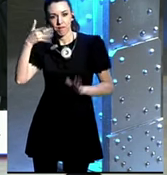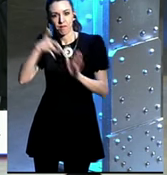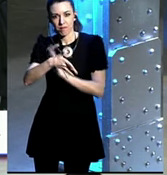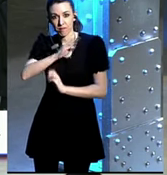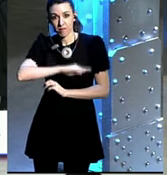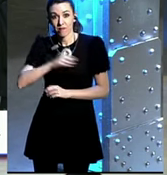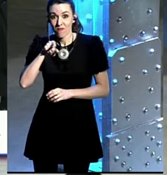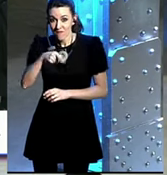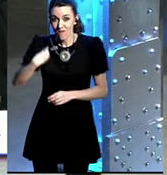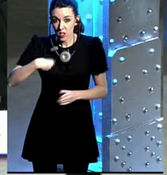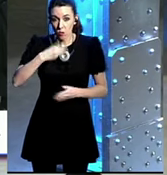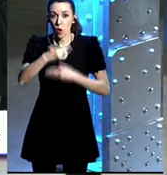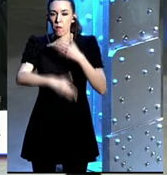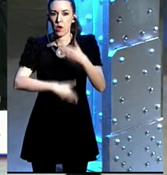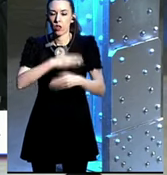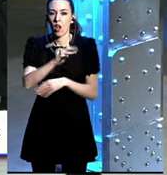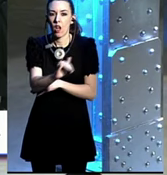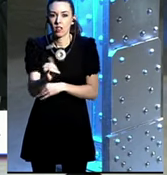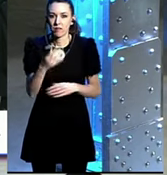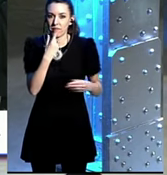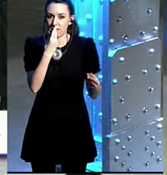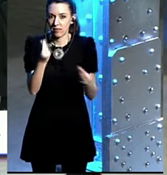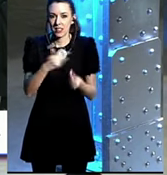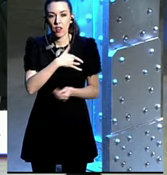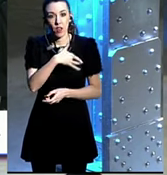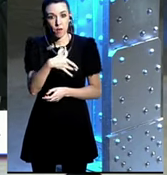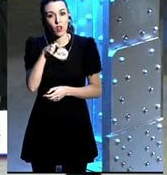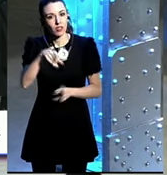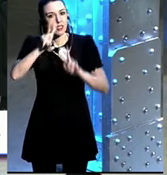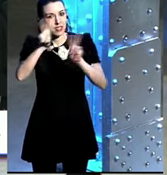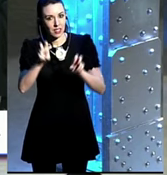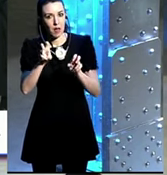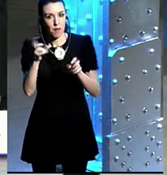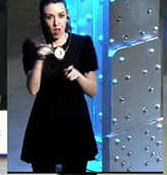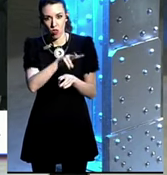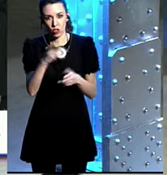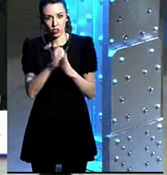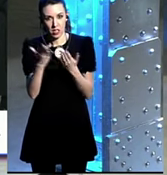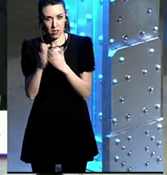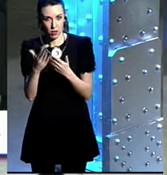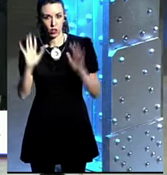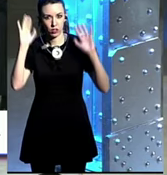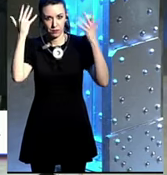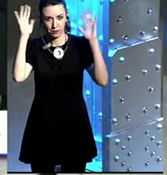y en el proceso ahí existe la esencia del amor, y ese es el tema de ambos libros.